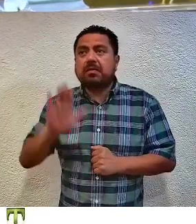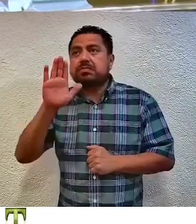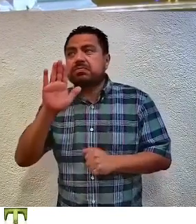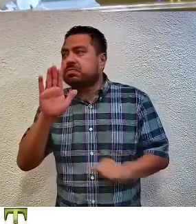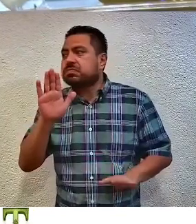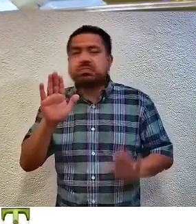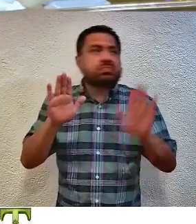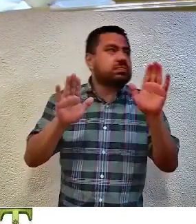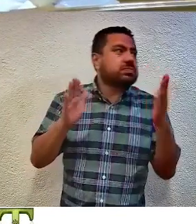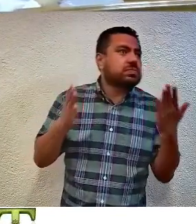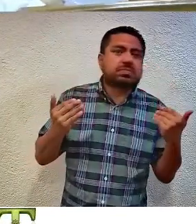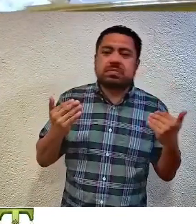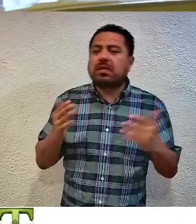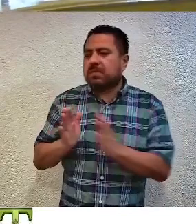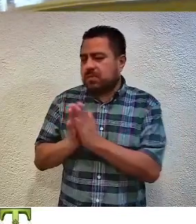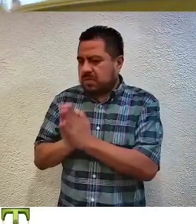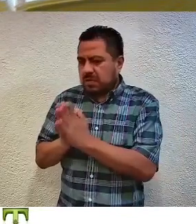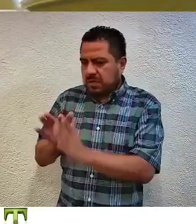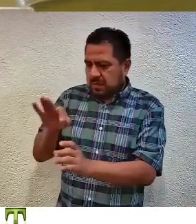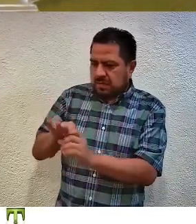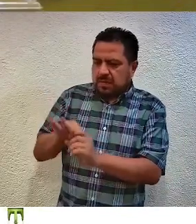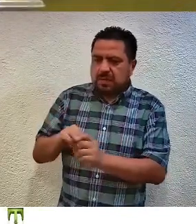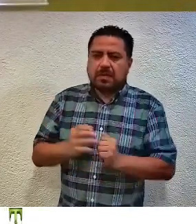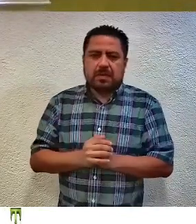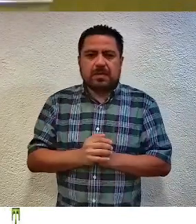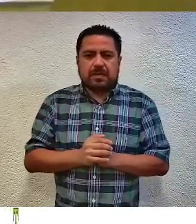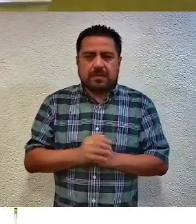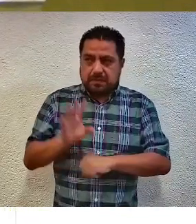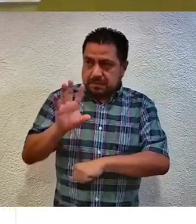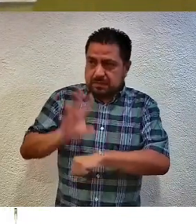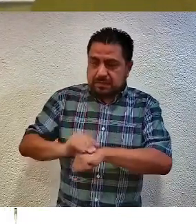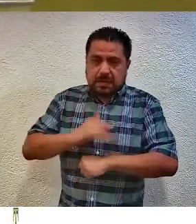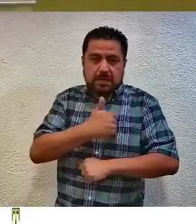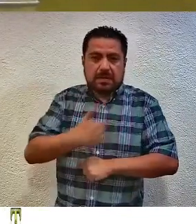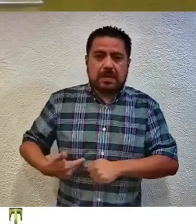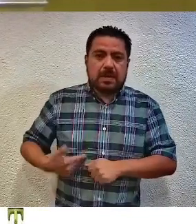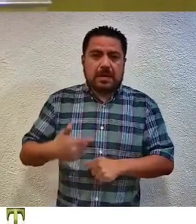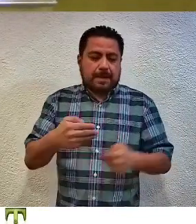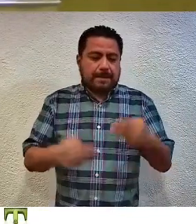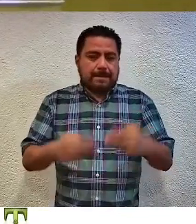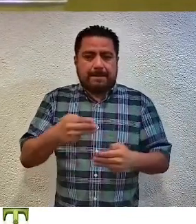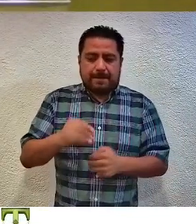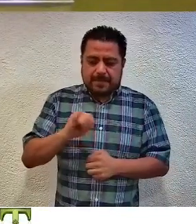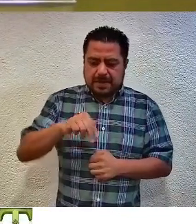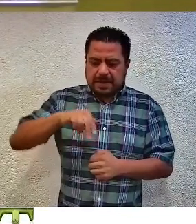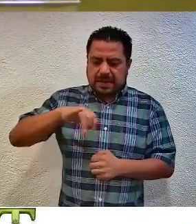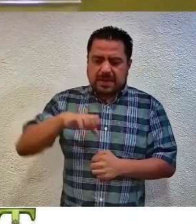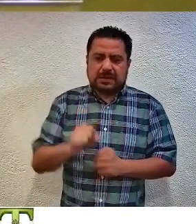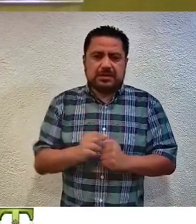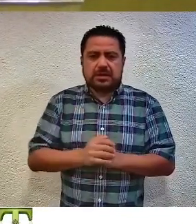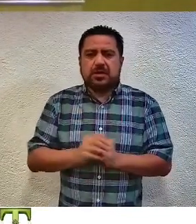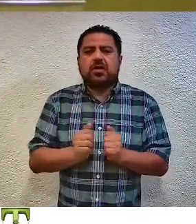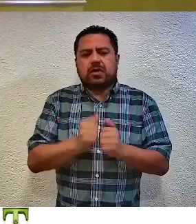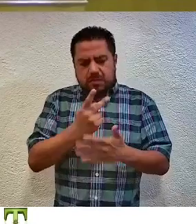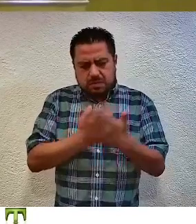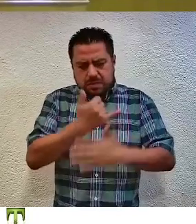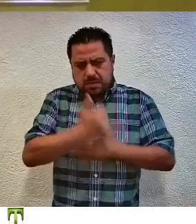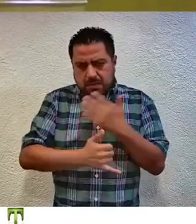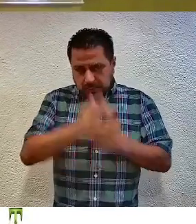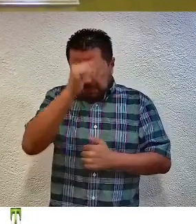respecto, secretario, tome la votación, por favor. Con su autorización, magistrada presidenta, magistrado José Inés Betancur Salgado. Con el proyecto.